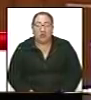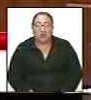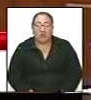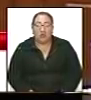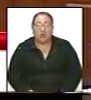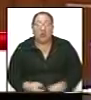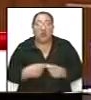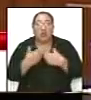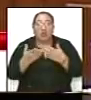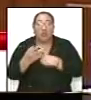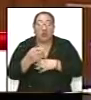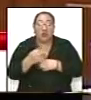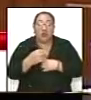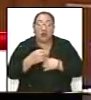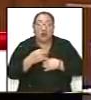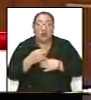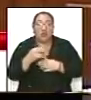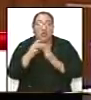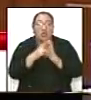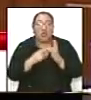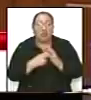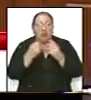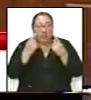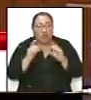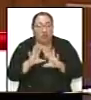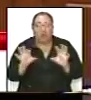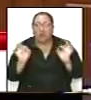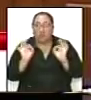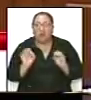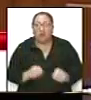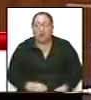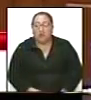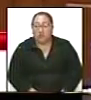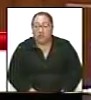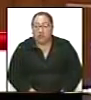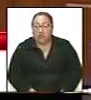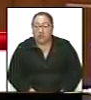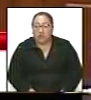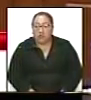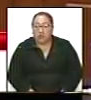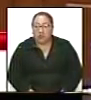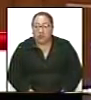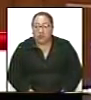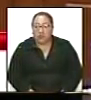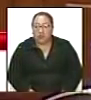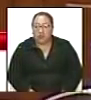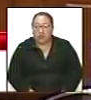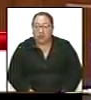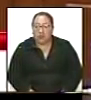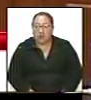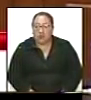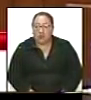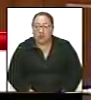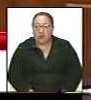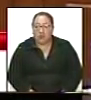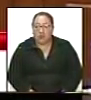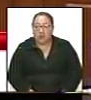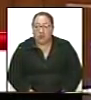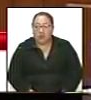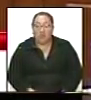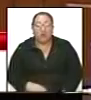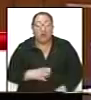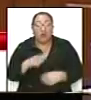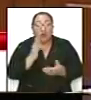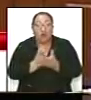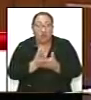resolución emitida por la segunda y definitiva instancia, configurándose la sentencia firme